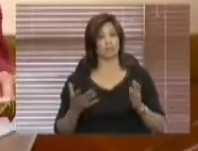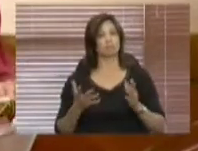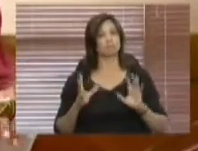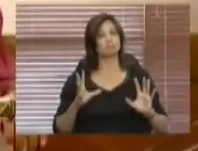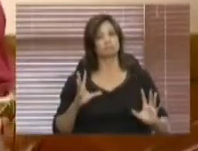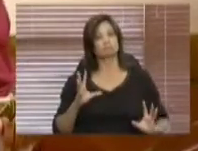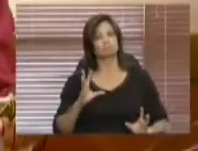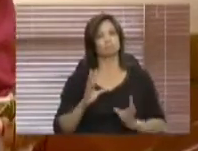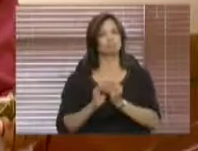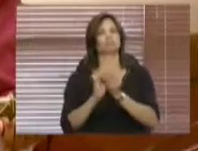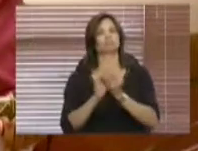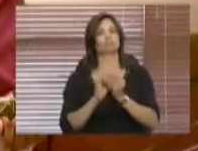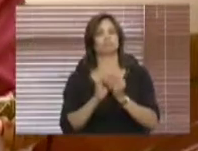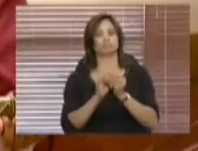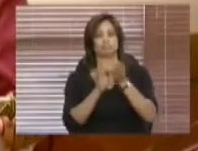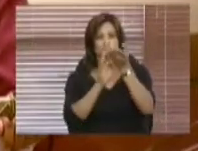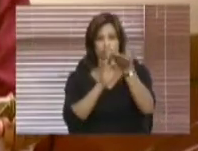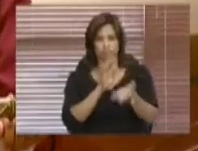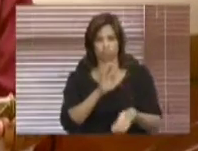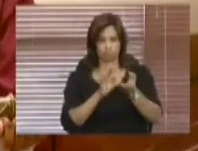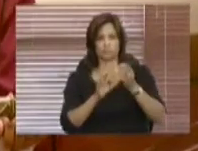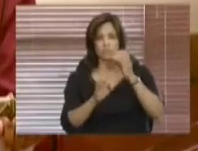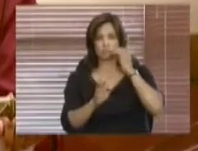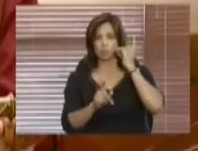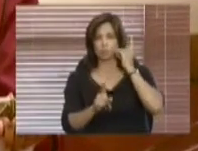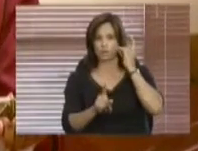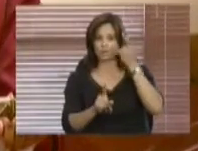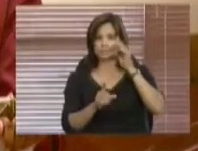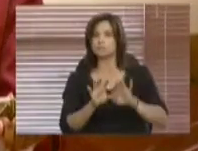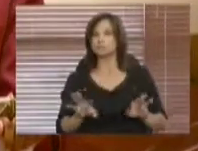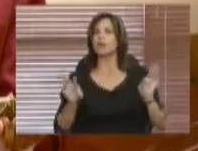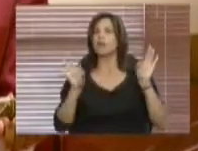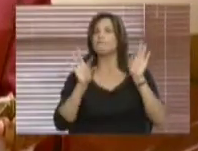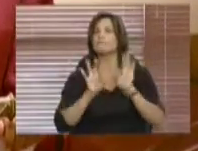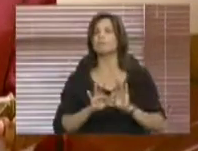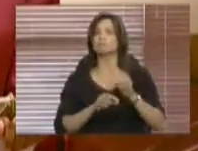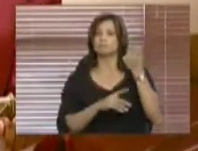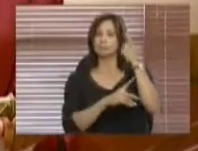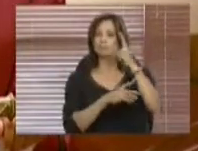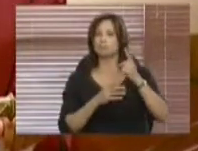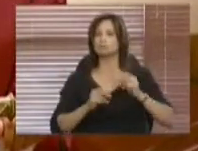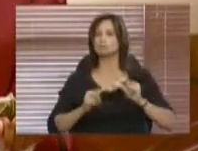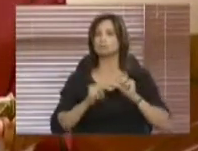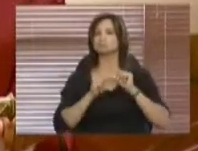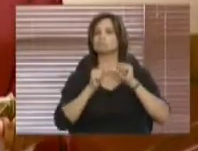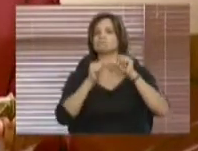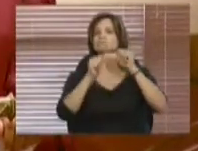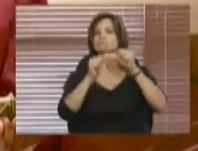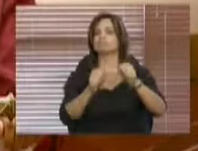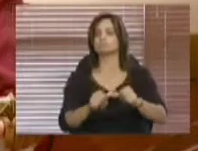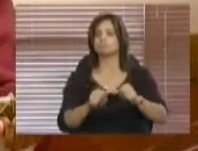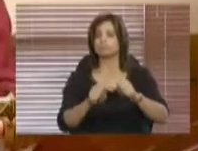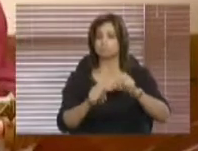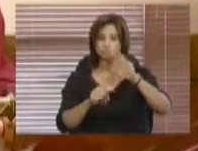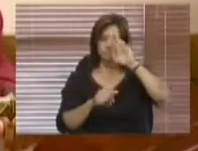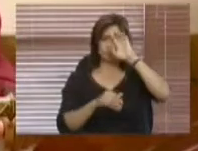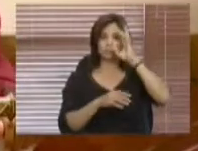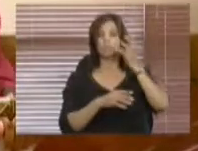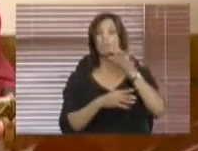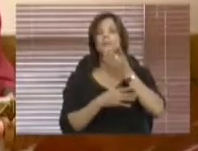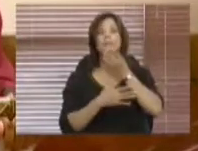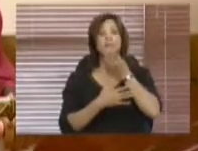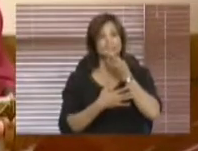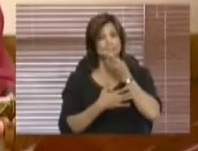el legado de Duarte, ha sido tan vital para la supervivencia inmortal de la República